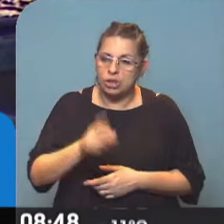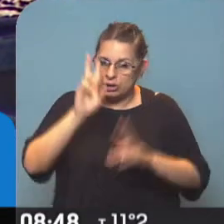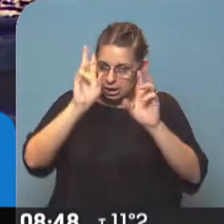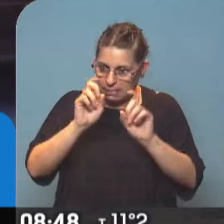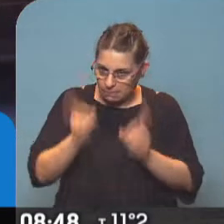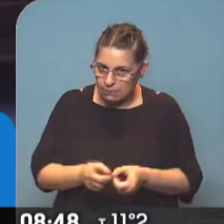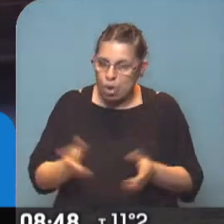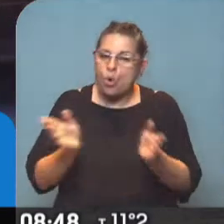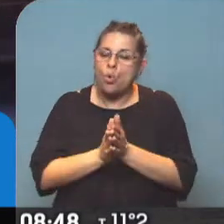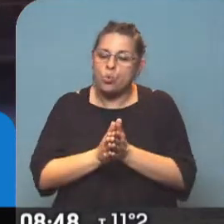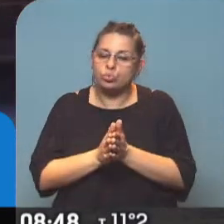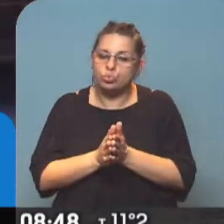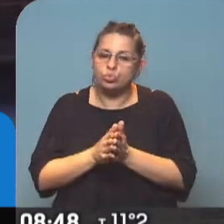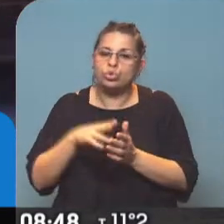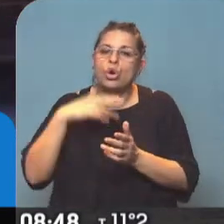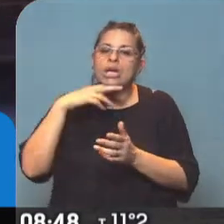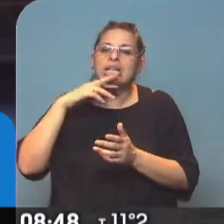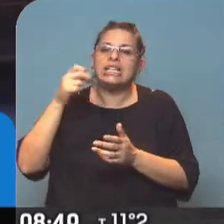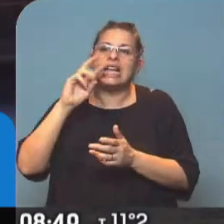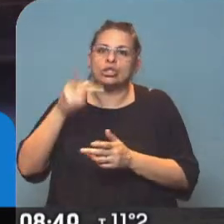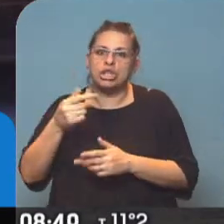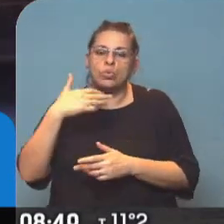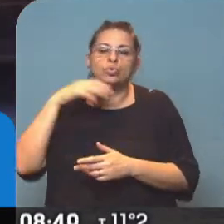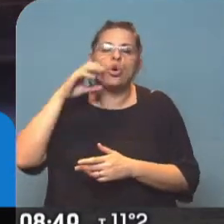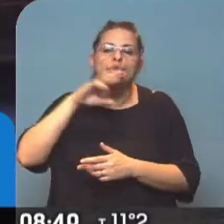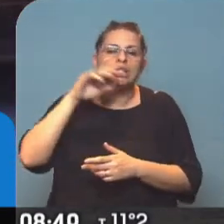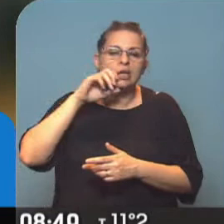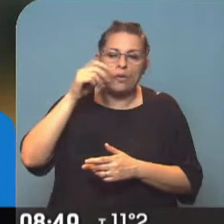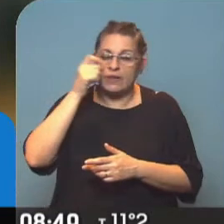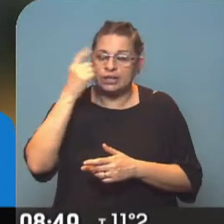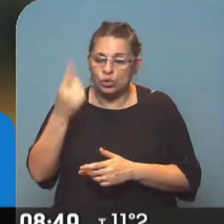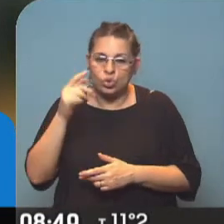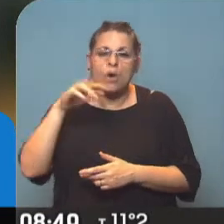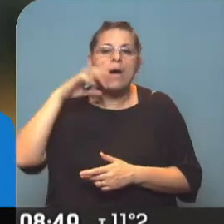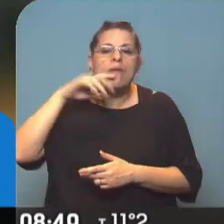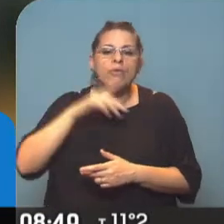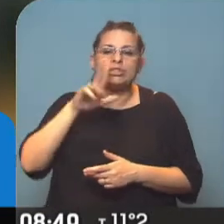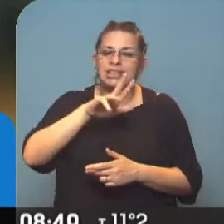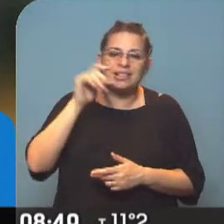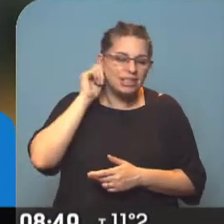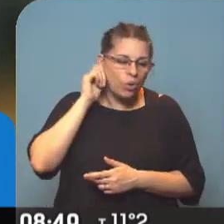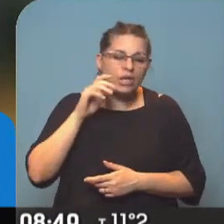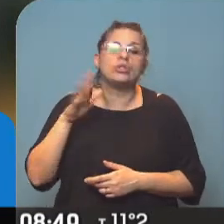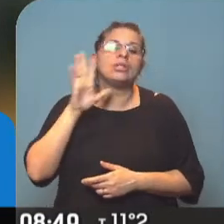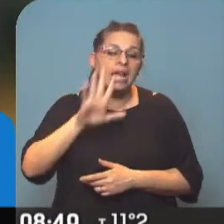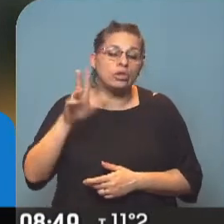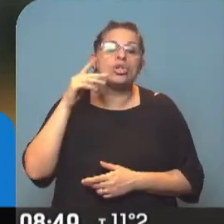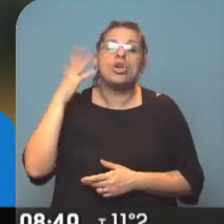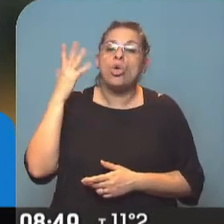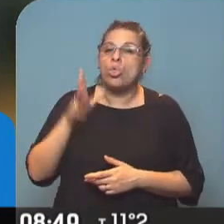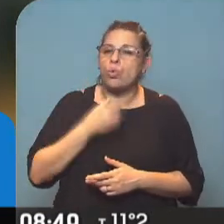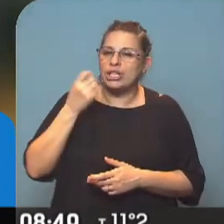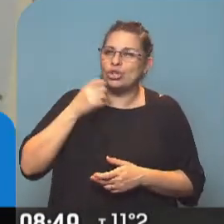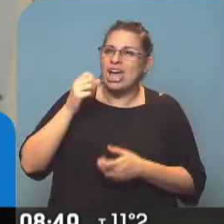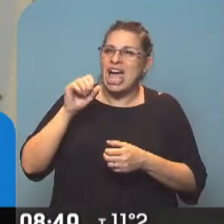causa, junto con su hijastro, Gabriel Otero, de 21, y Néstor Pavor, de 35 años, dueño del lavadero de autos